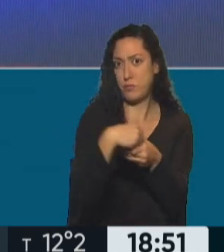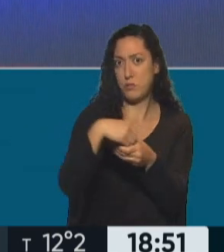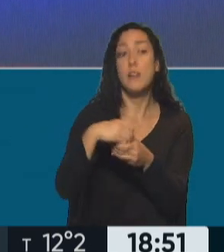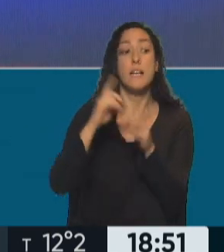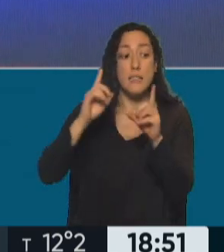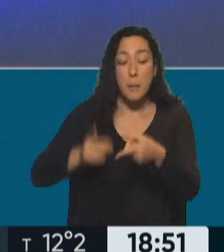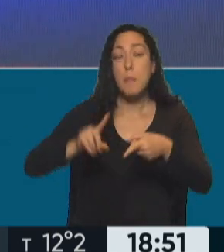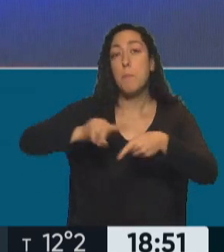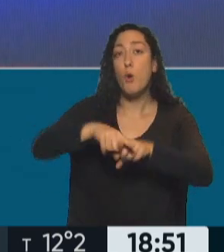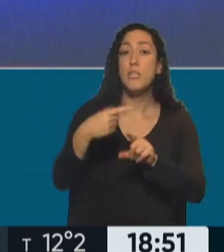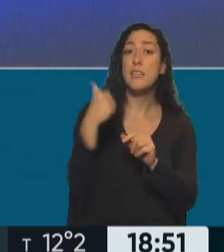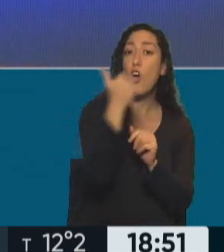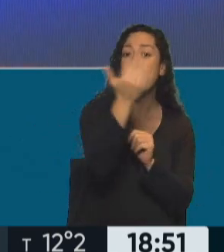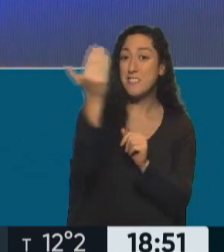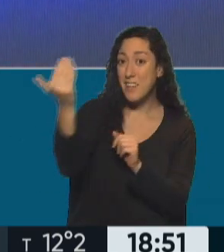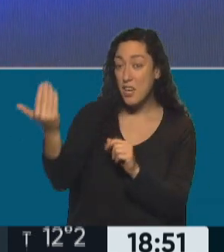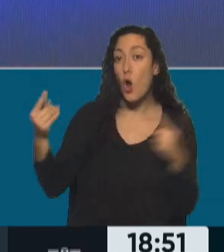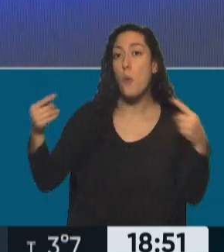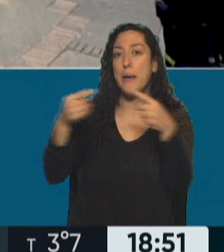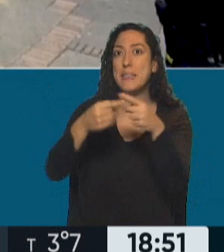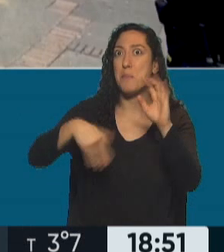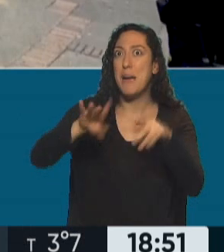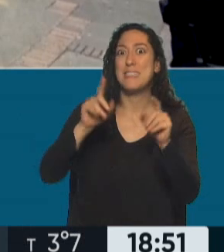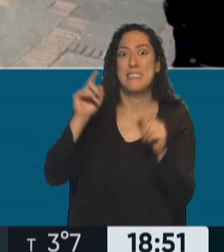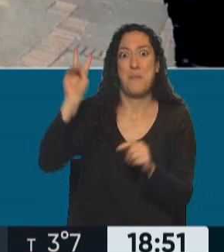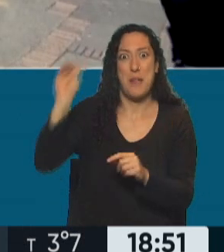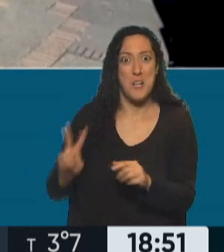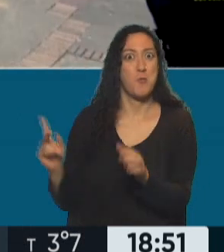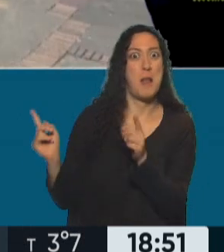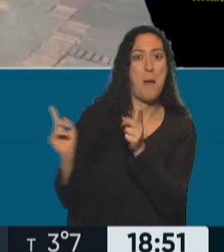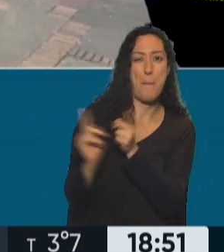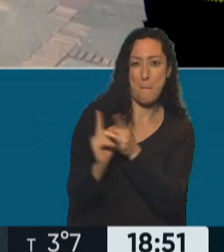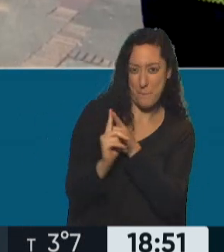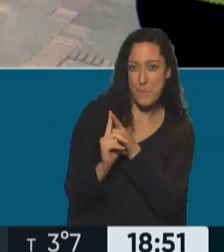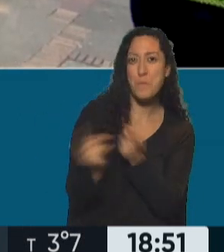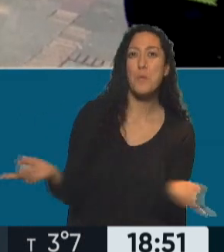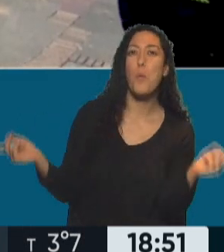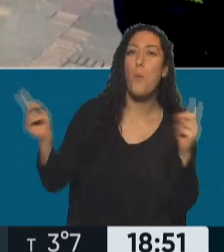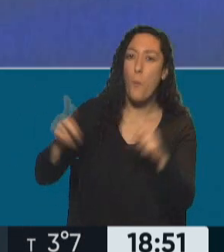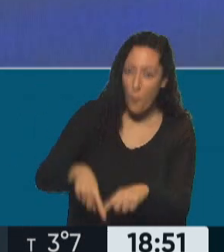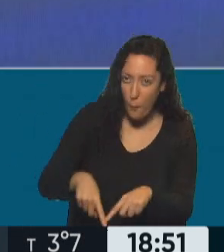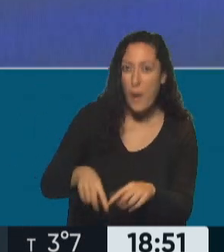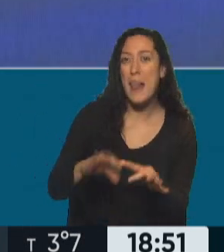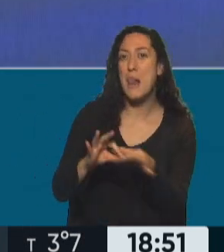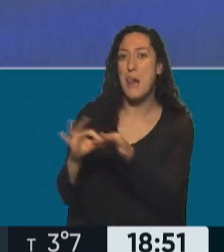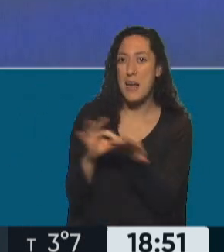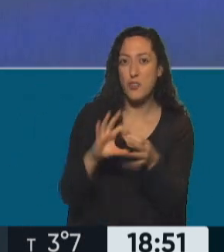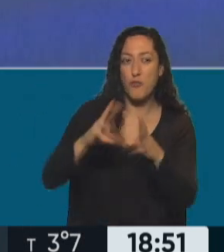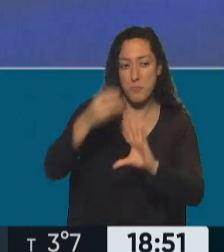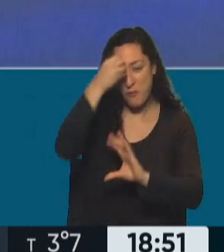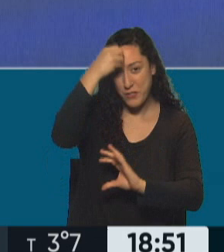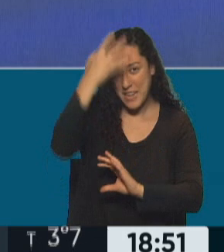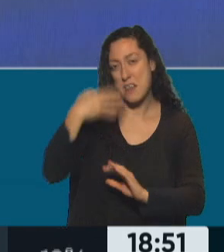exterior como principal objetivo, si se quiere, su vecino Venezuela, con quien va a restablecer los lazos diplomáticos, y esto